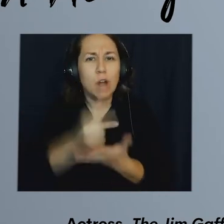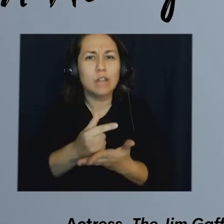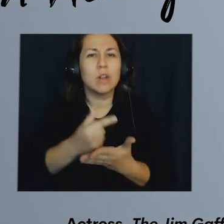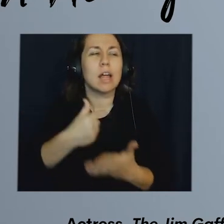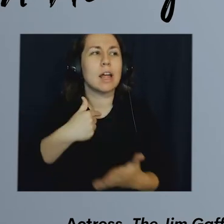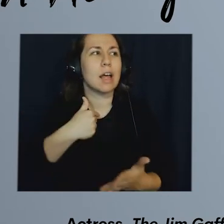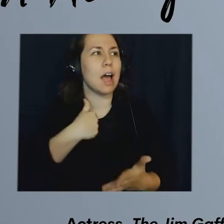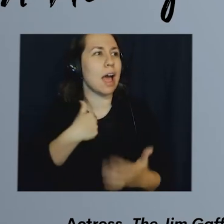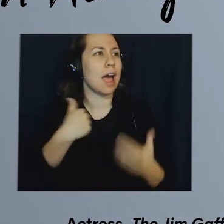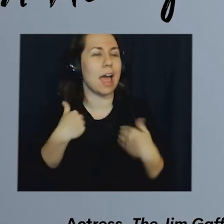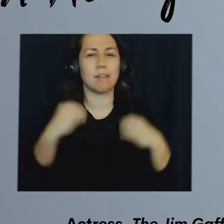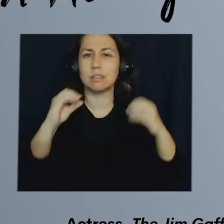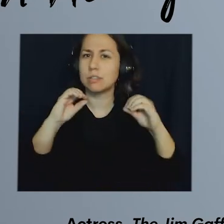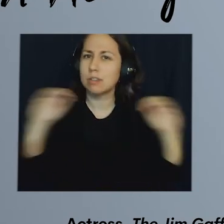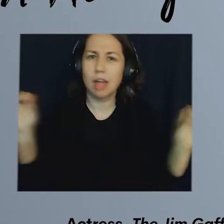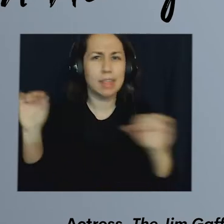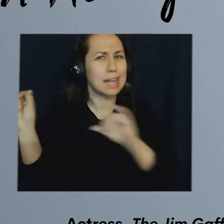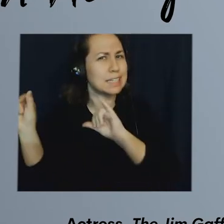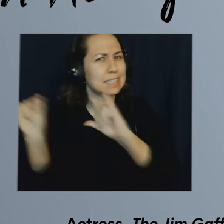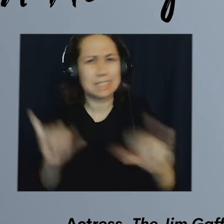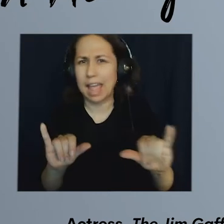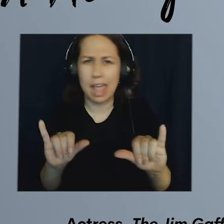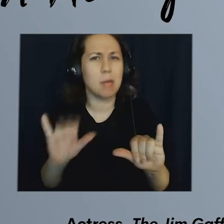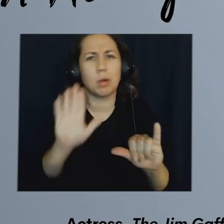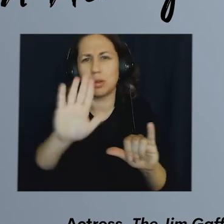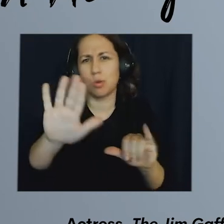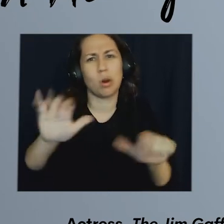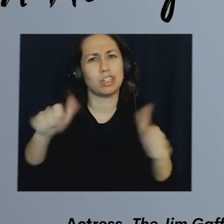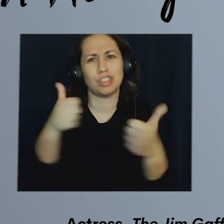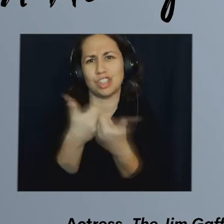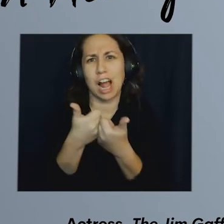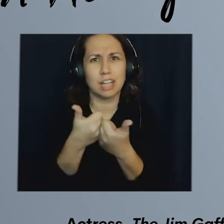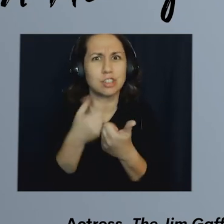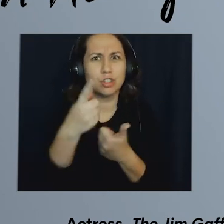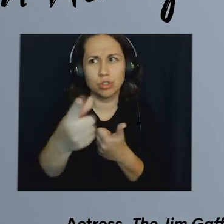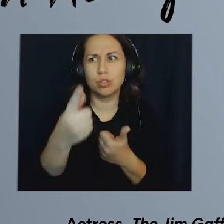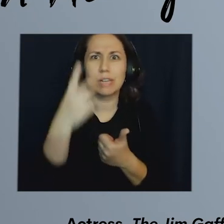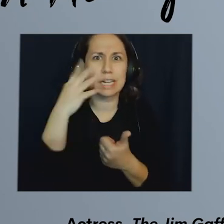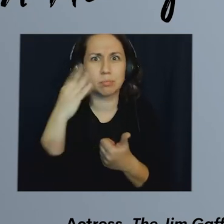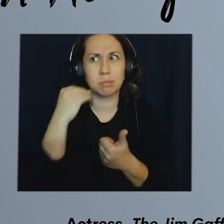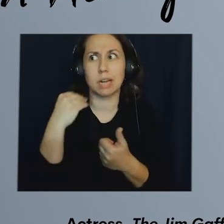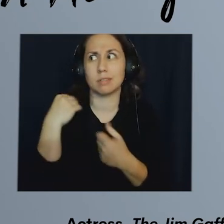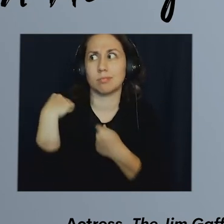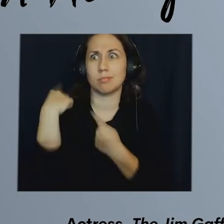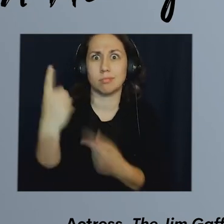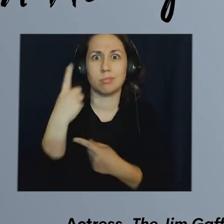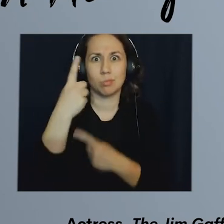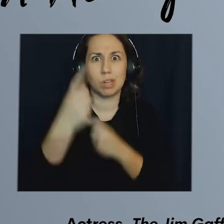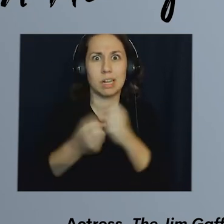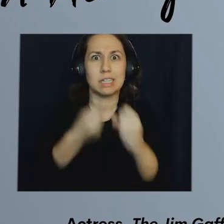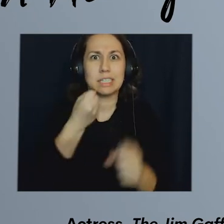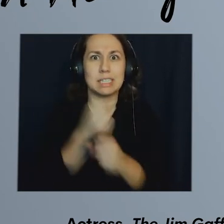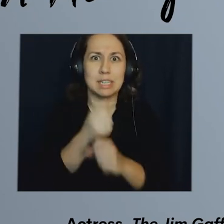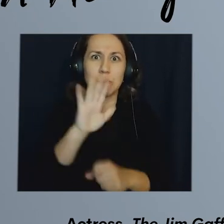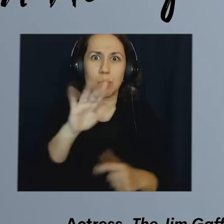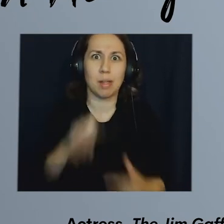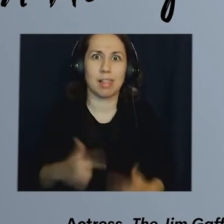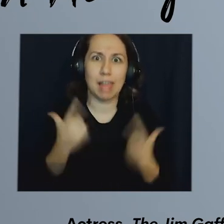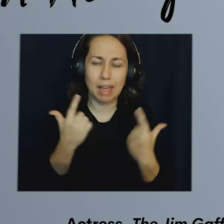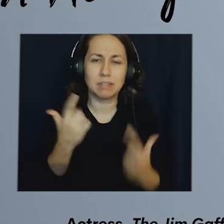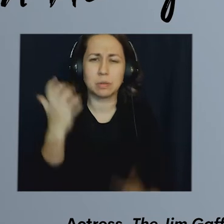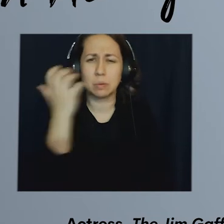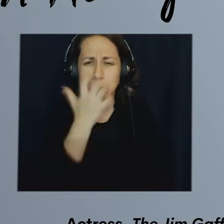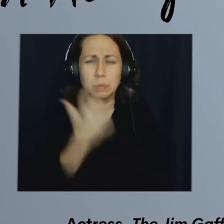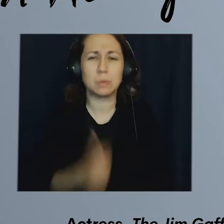hace mucho tiempo, pero cuando me gradué no tenía ninguno de los retos que todos ustedes han pasado